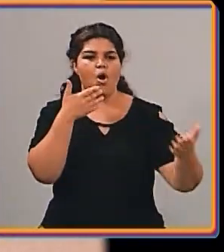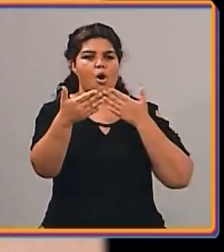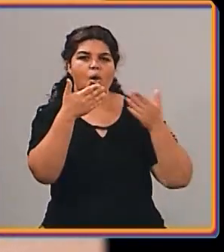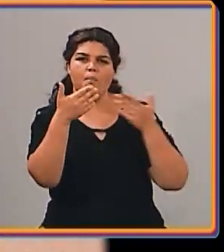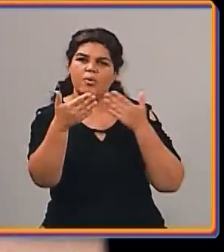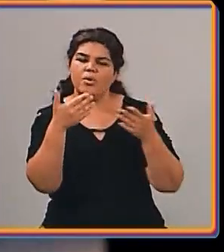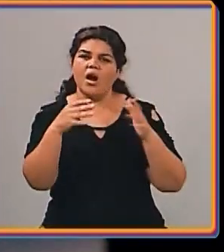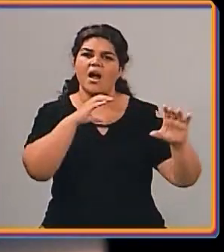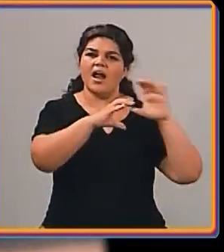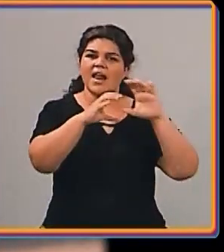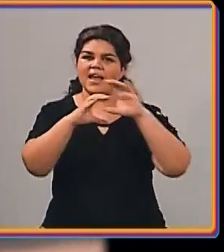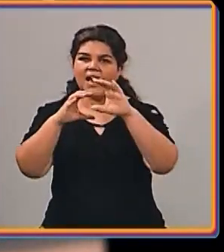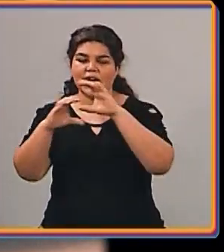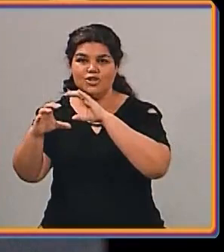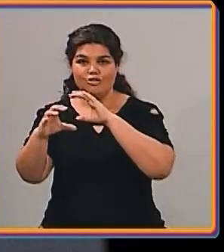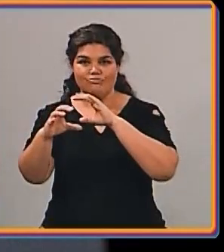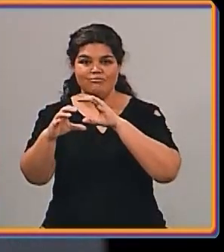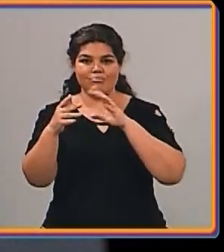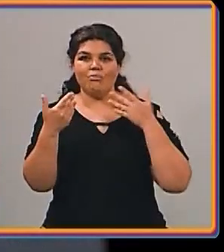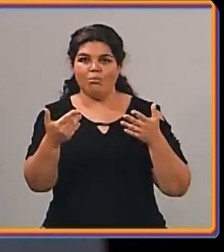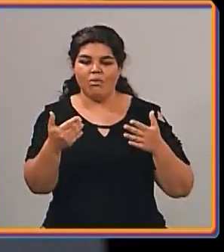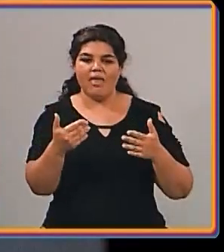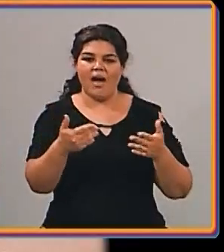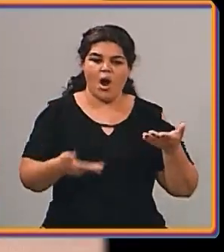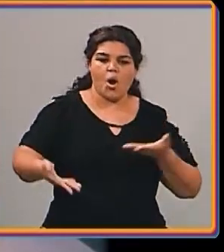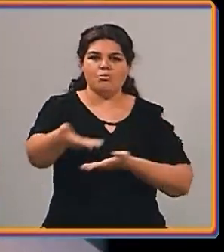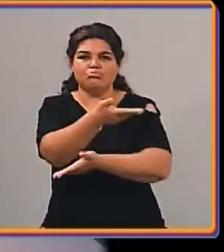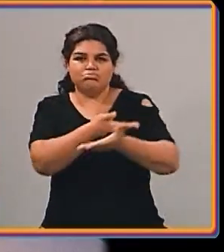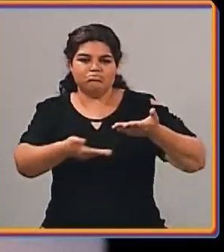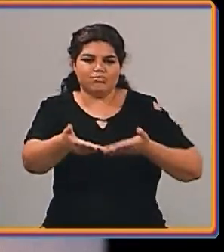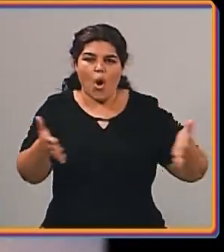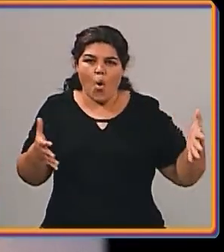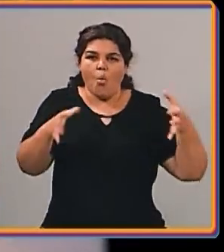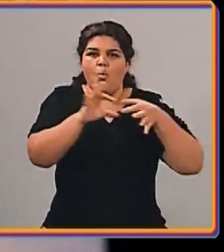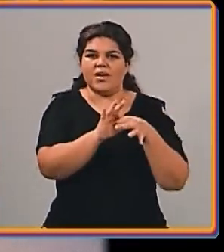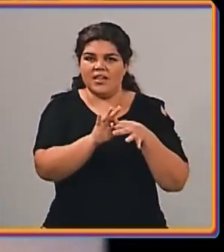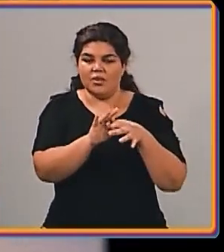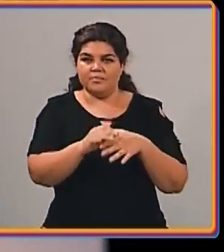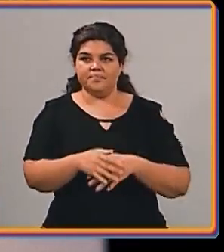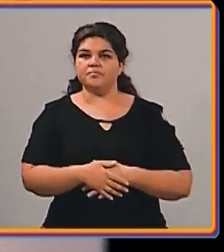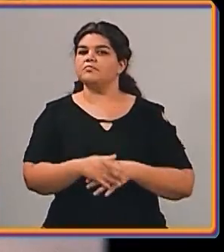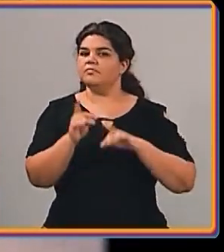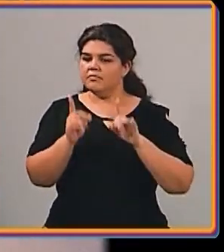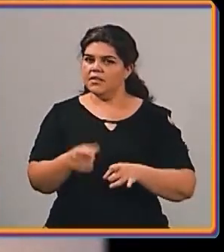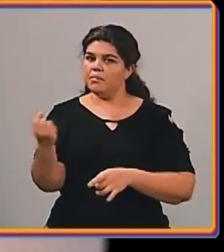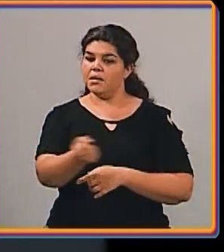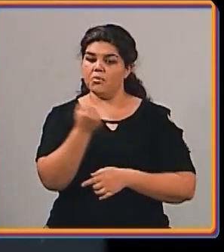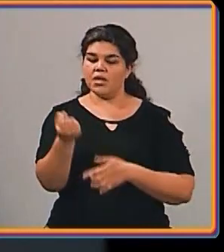donde haya una construcción también colectiva. El juego también tiene que ver muchas veces con proyectos